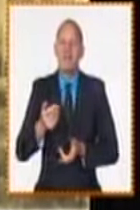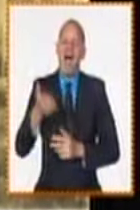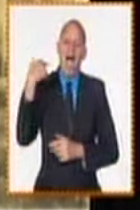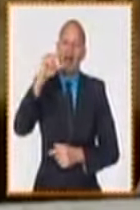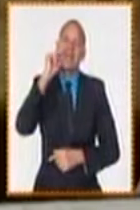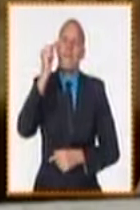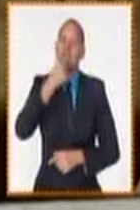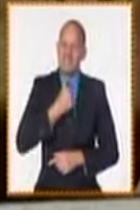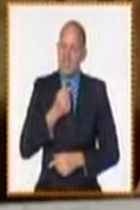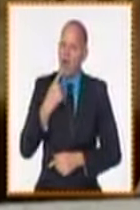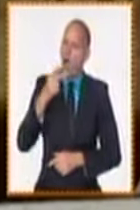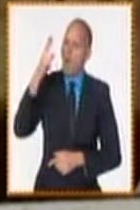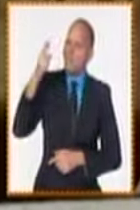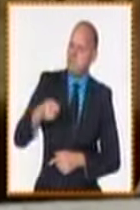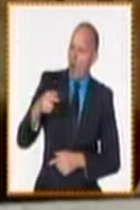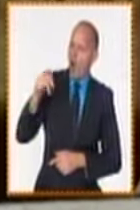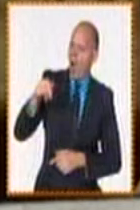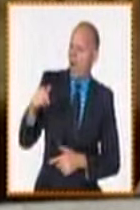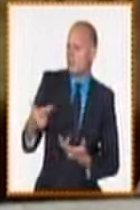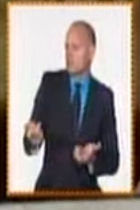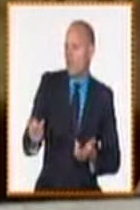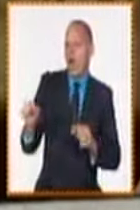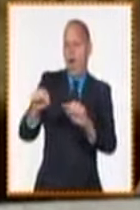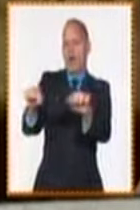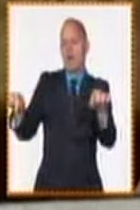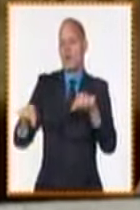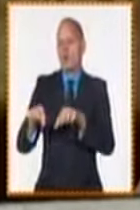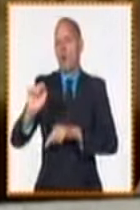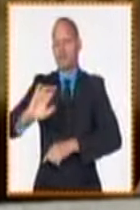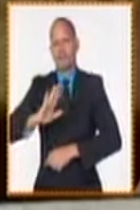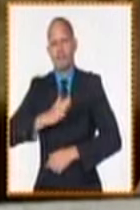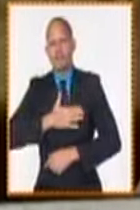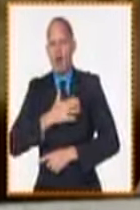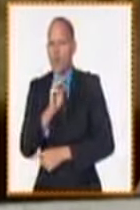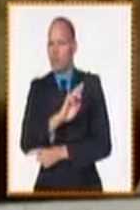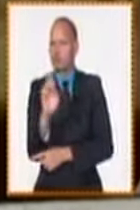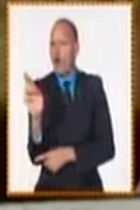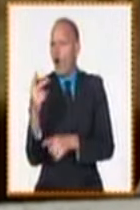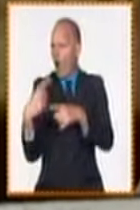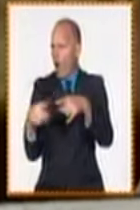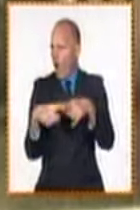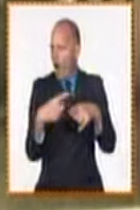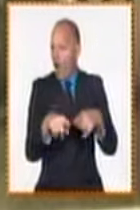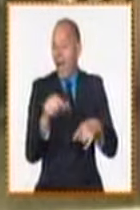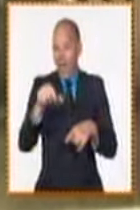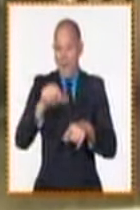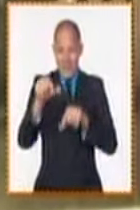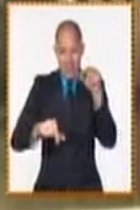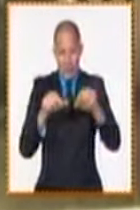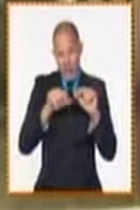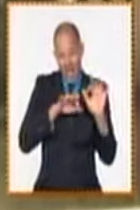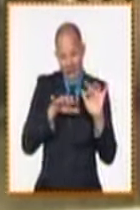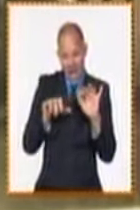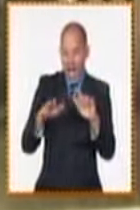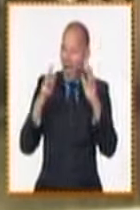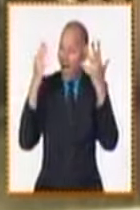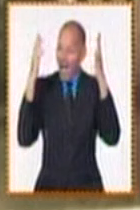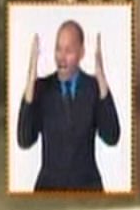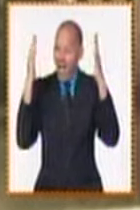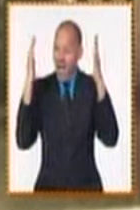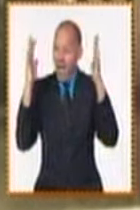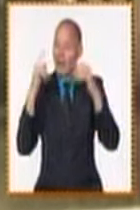Céspedes, ante una multitud que coreaba viva Carlos Manuel de Céspedes, viva Francisco Vicente Aguilera,